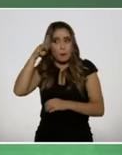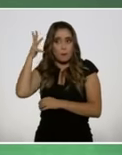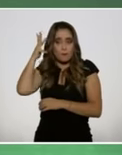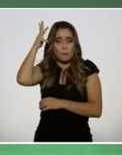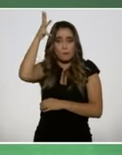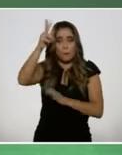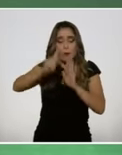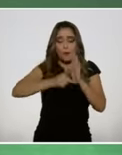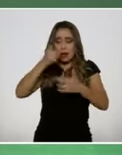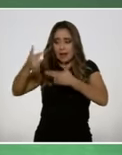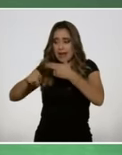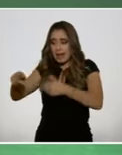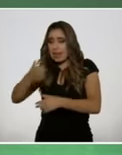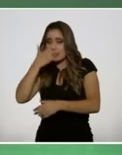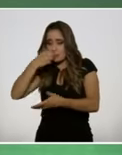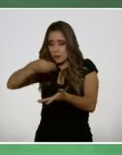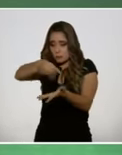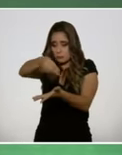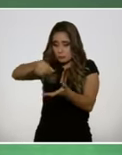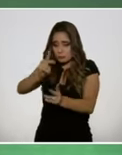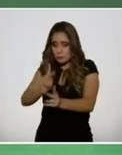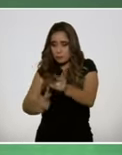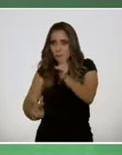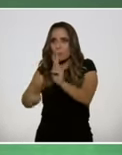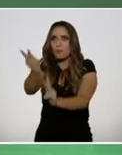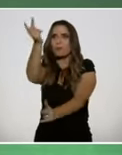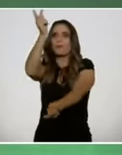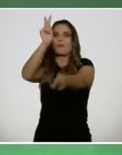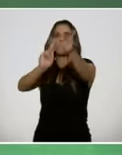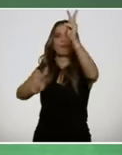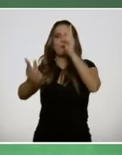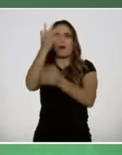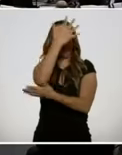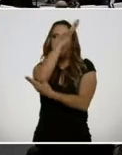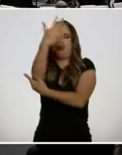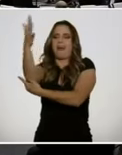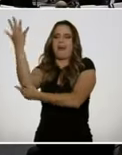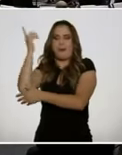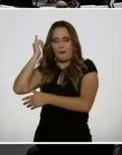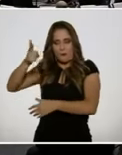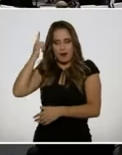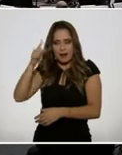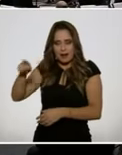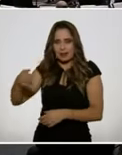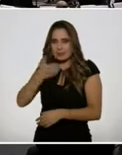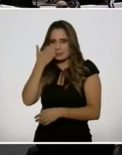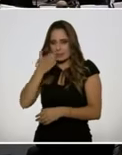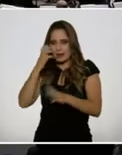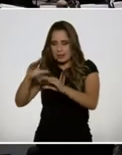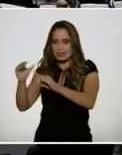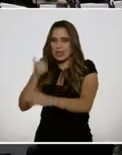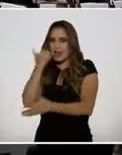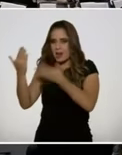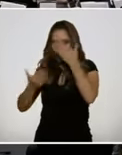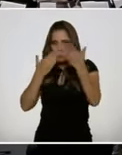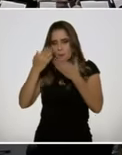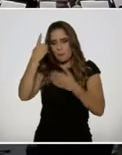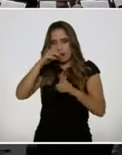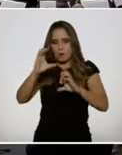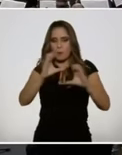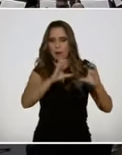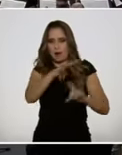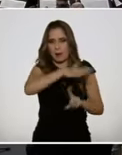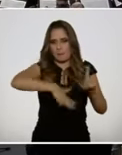esas escuelas y esos árboles estén frondosos y estén bellos y bien cuidados. Una cuestión más